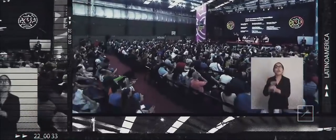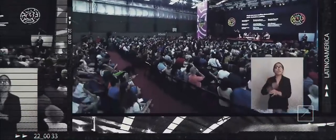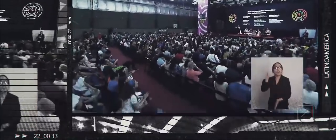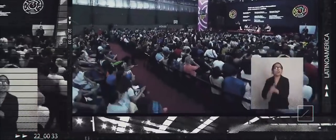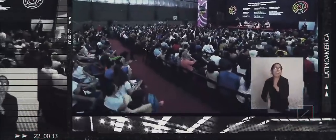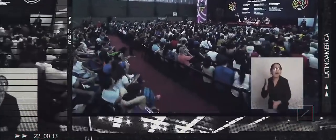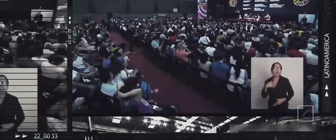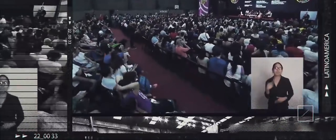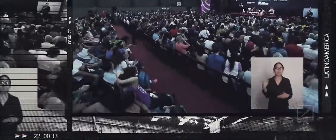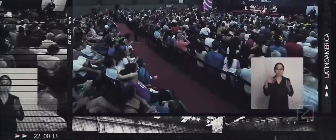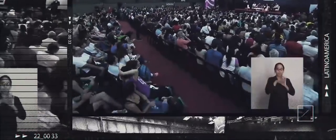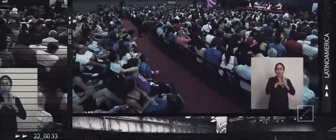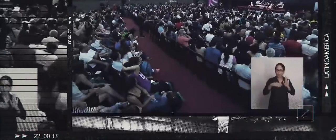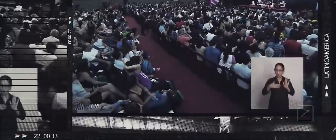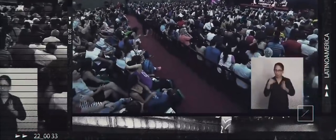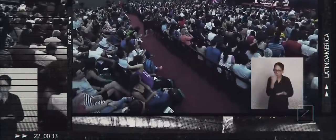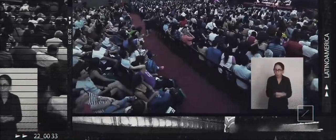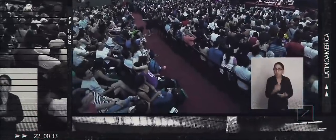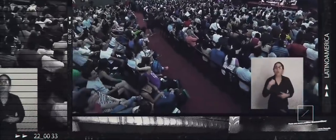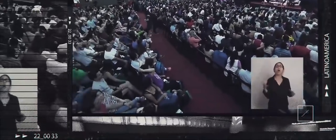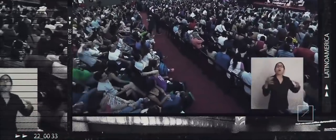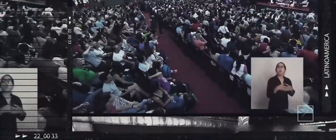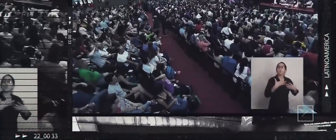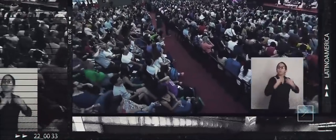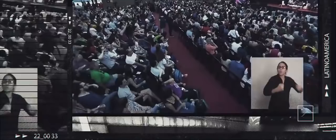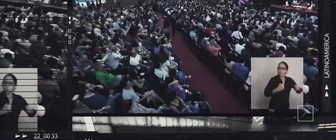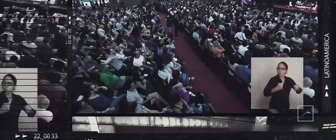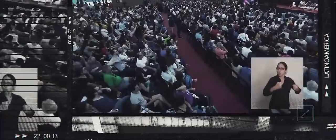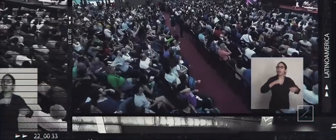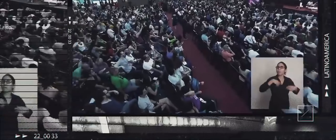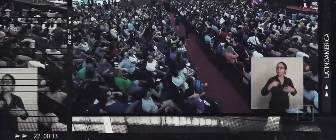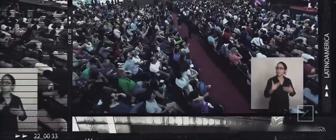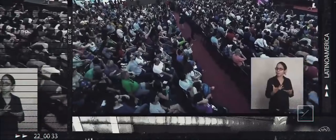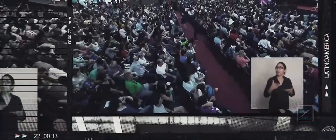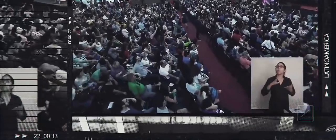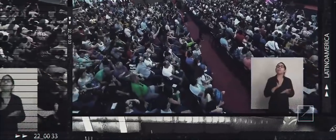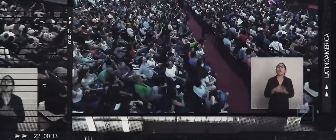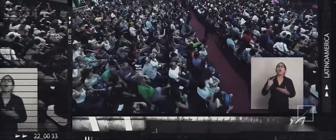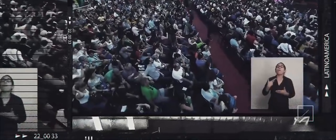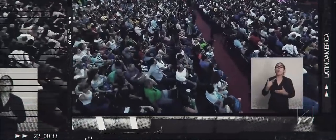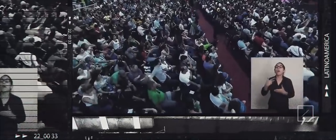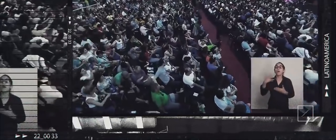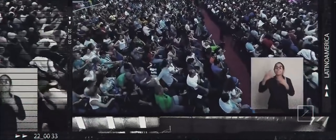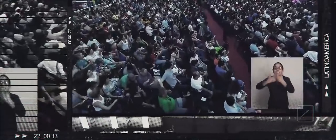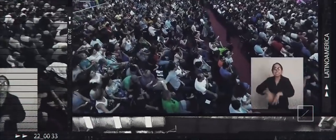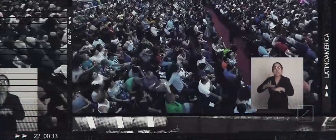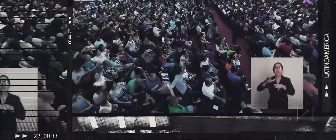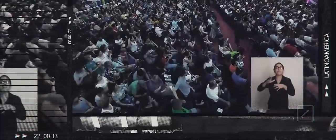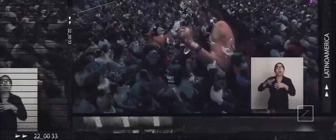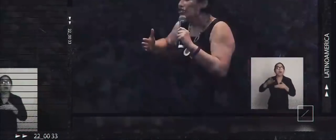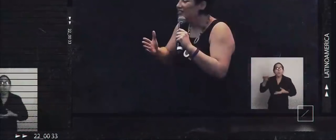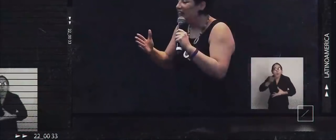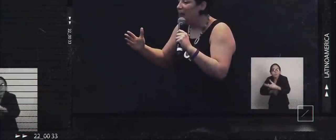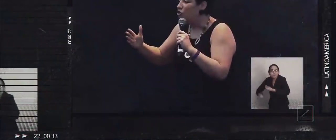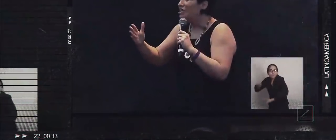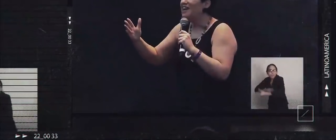salud. En nuestro programa hablábamos de un sistema de pensiones solidario y justo. Y así es como